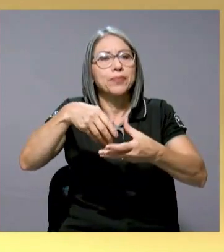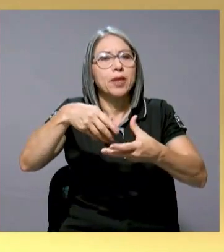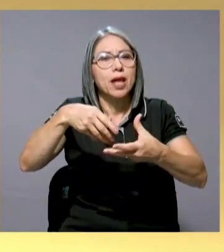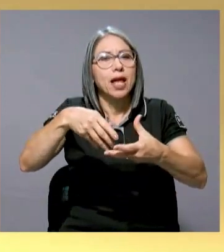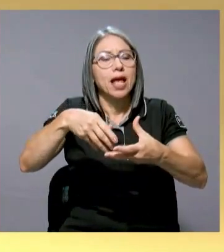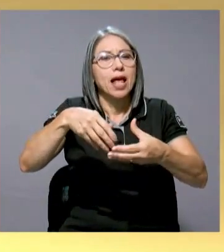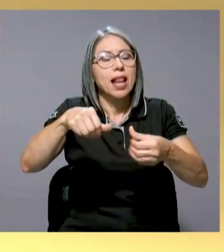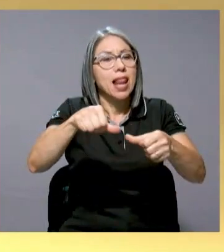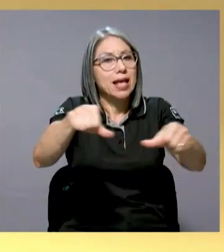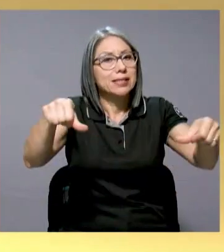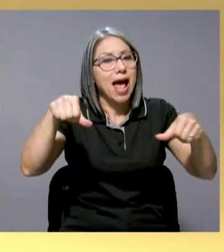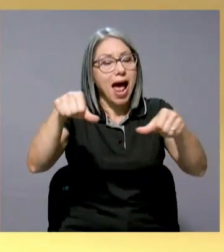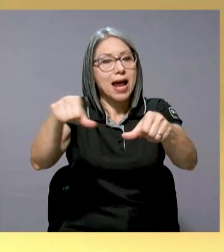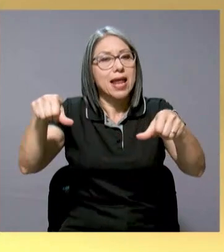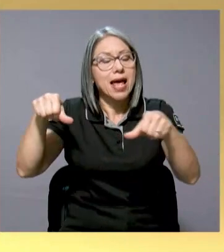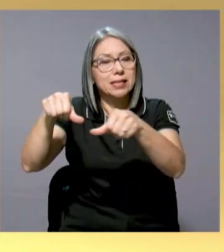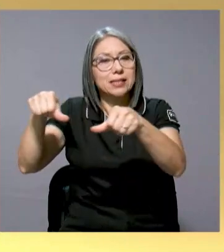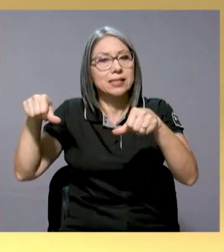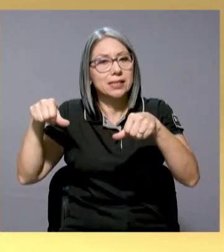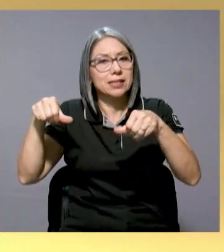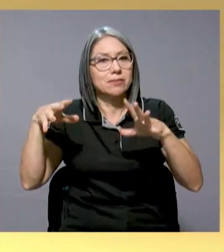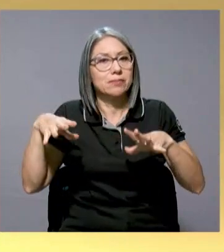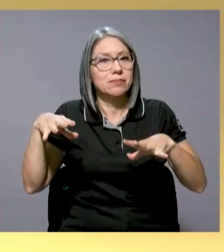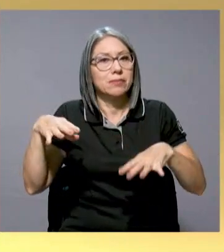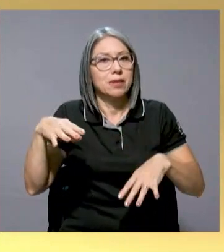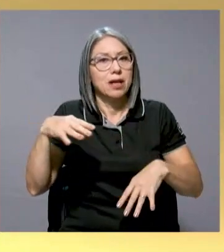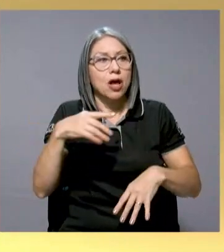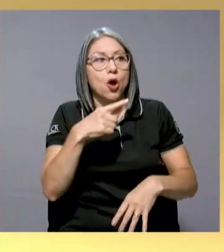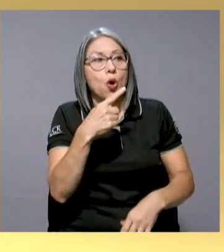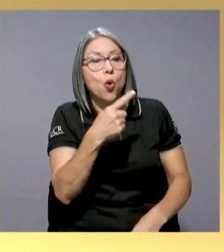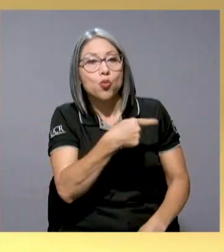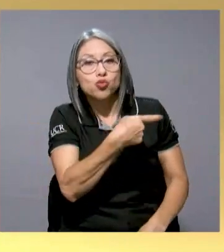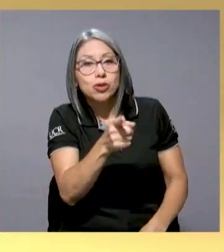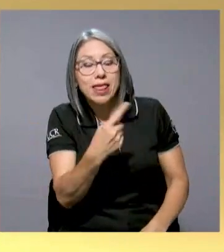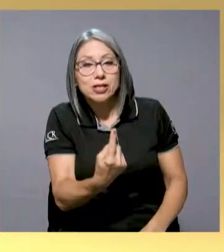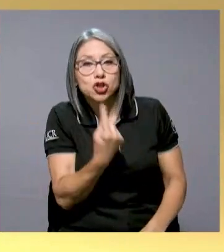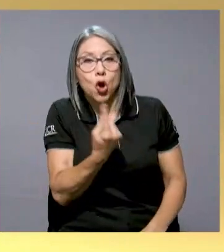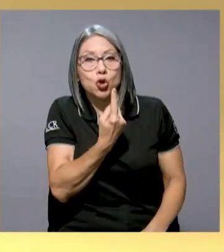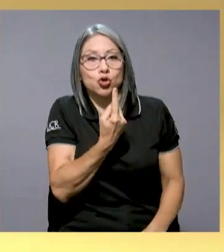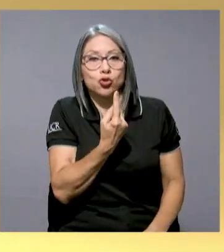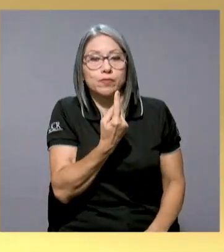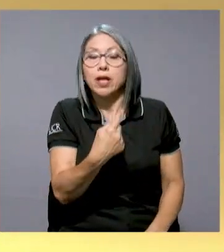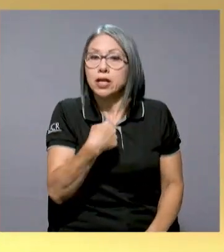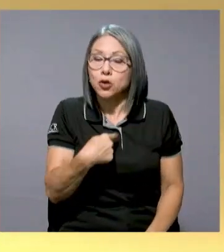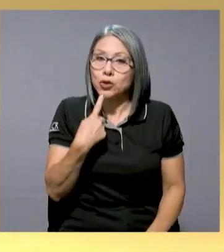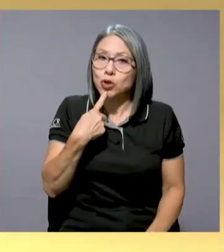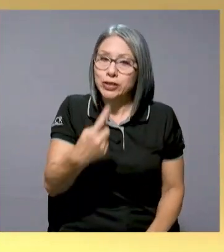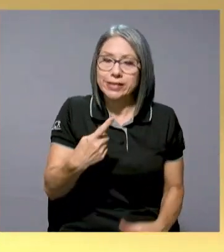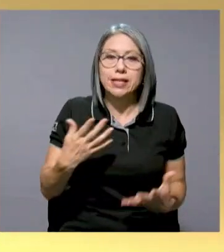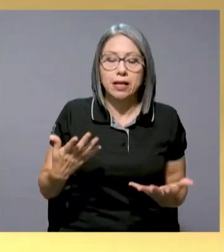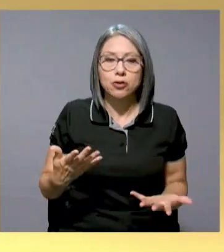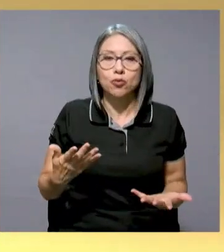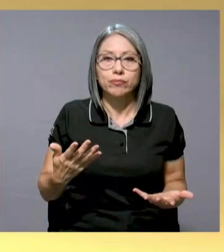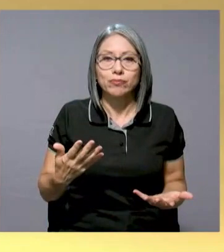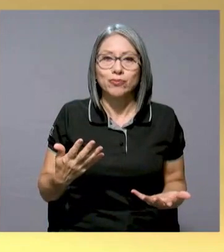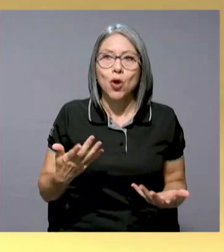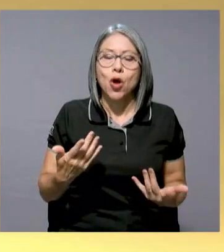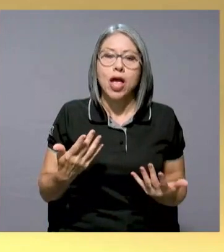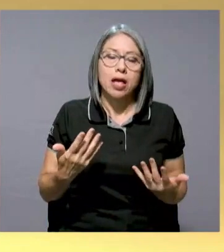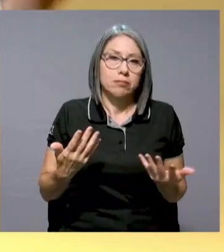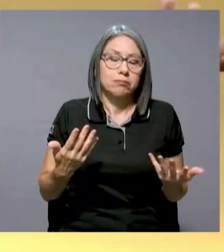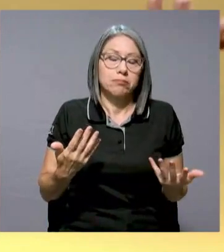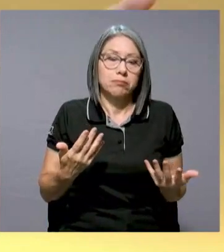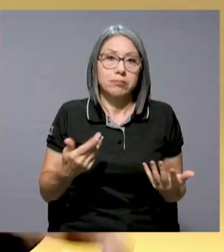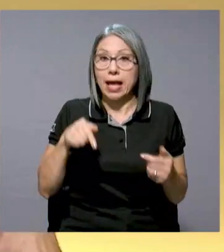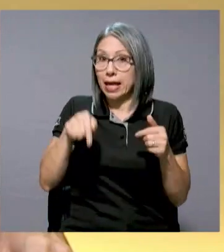las áreas de ustedes solos. Y lo estoy diciendo, ¿cómo se llama? Y esto